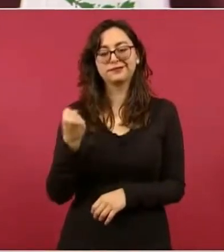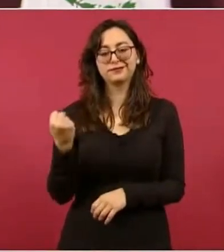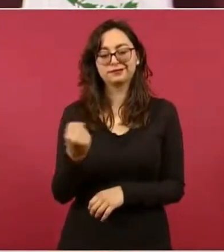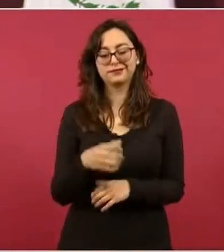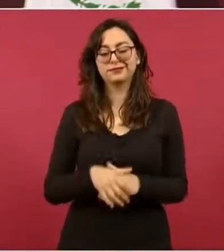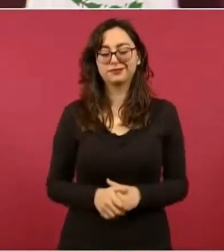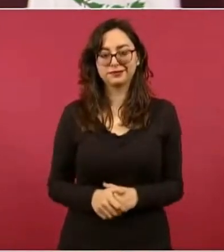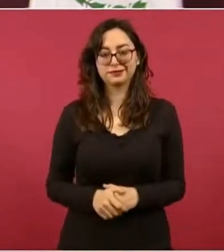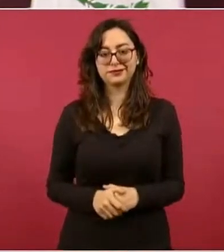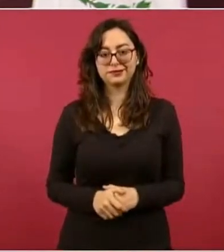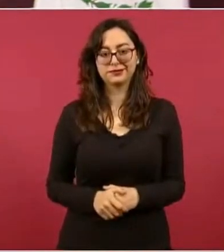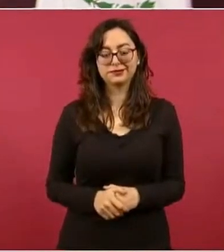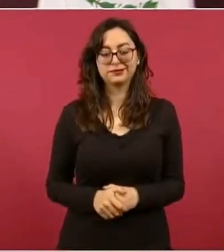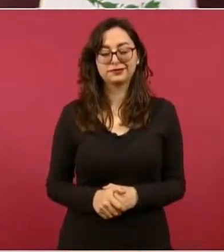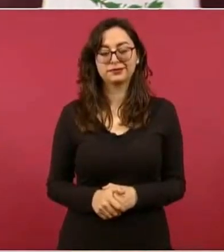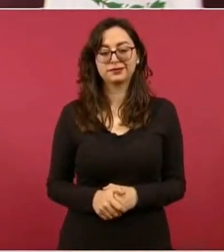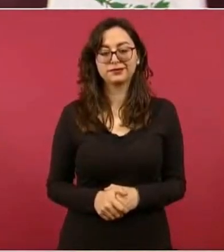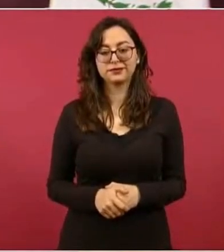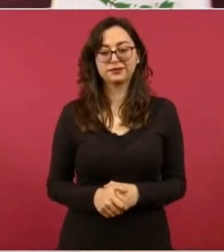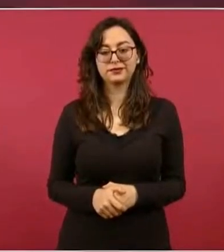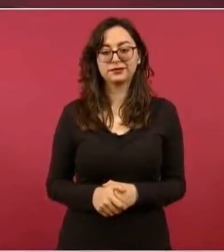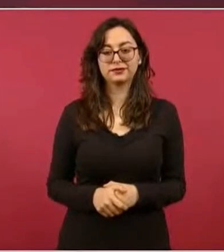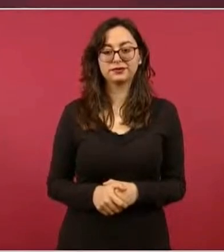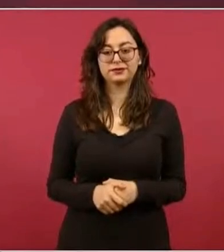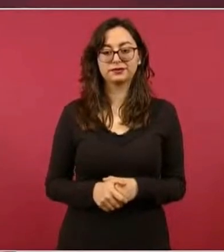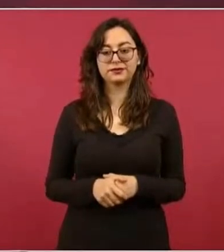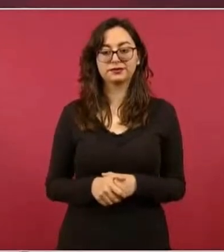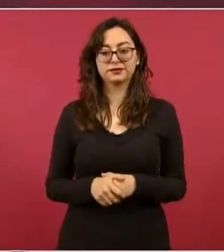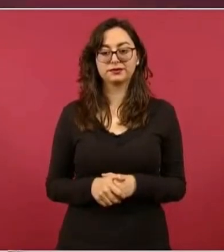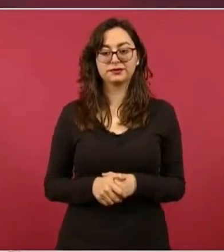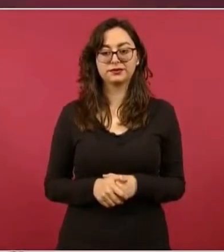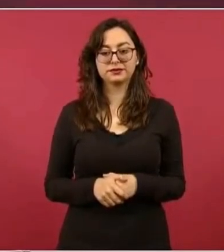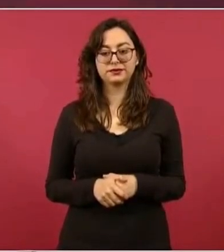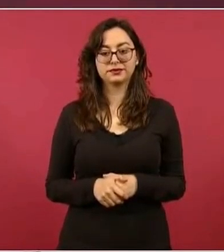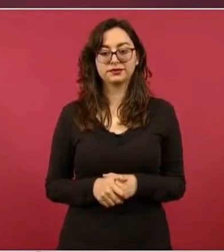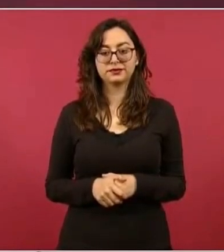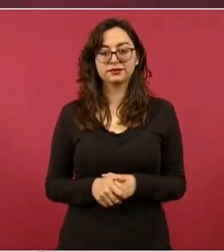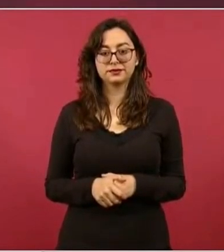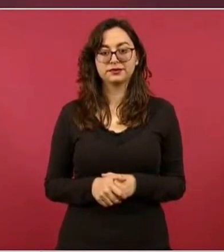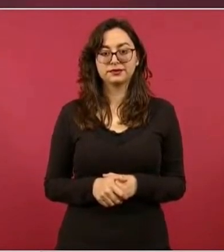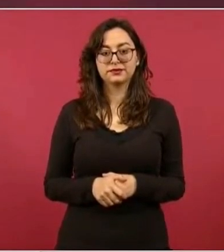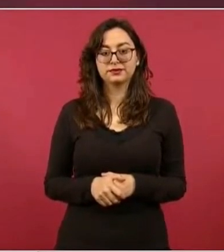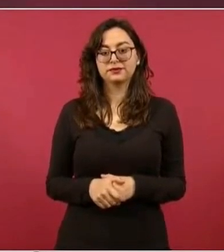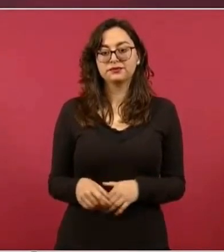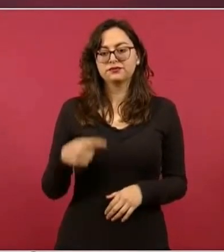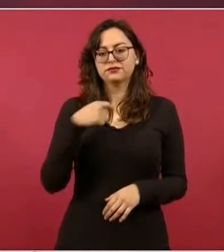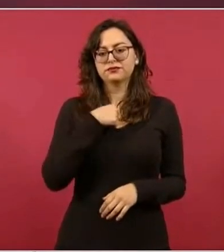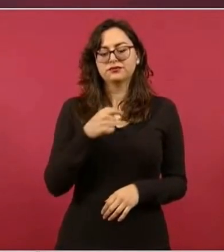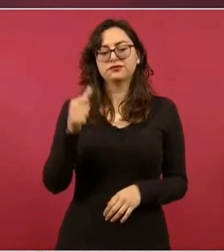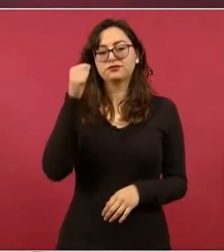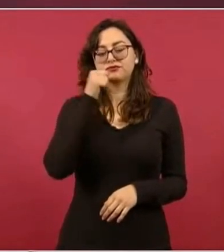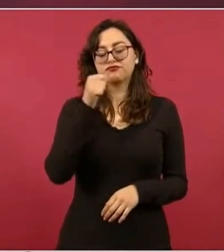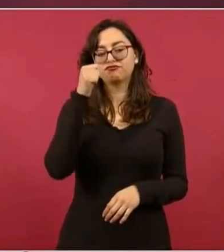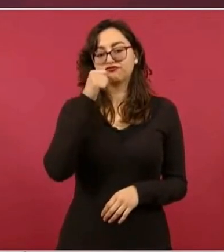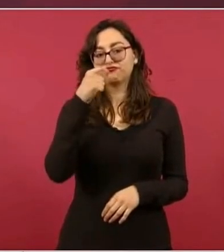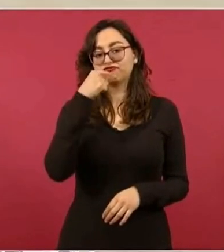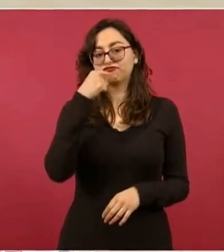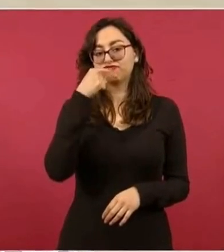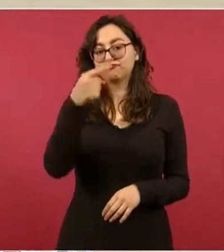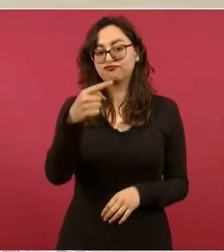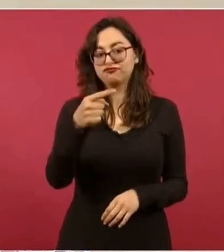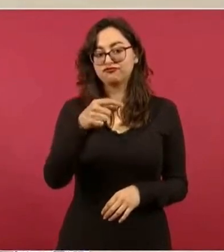yo desde siempre hablé de que se habían llevado a cabo tres grandes